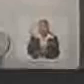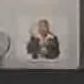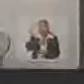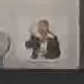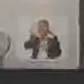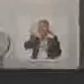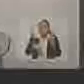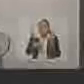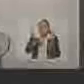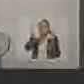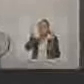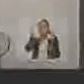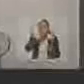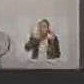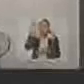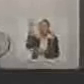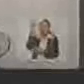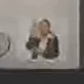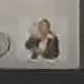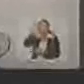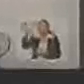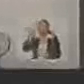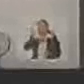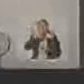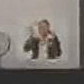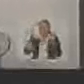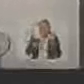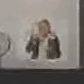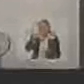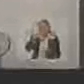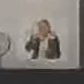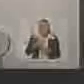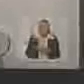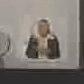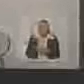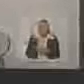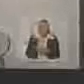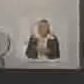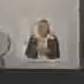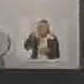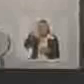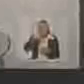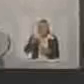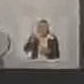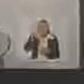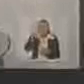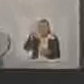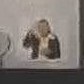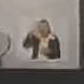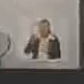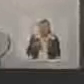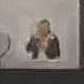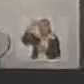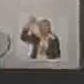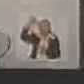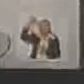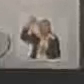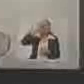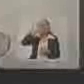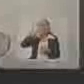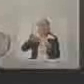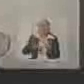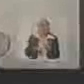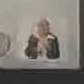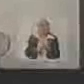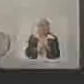precisamente para poderte brindar el servicio que mereces, para poder recolectar basura, para poder cambiar luminarias, para poder